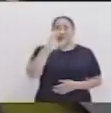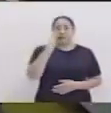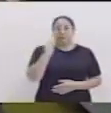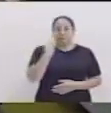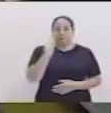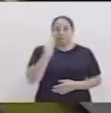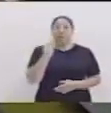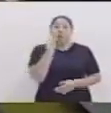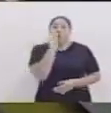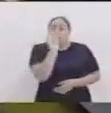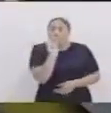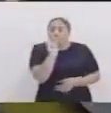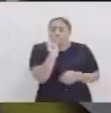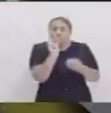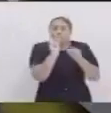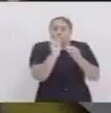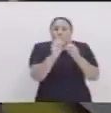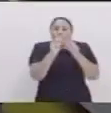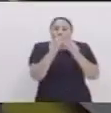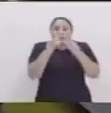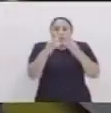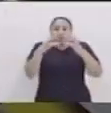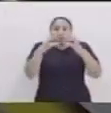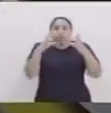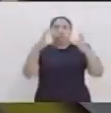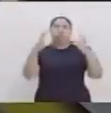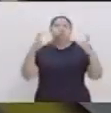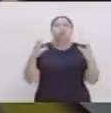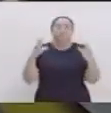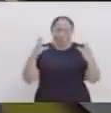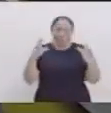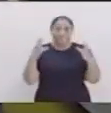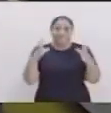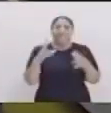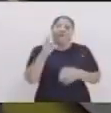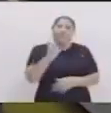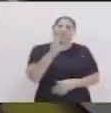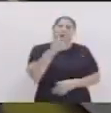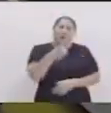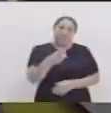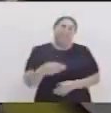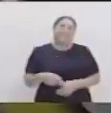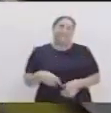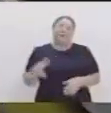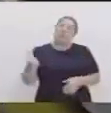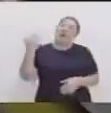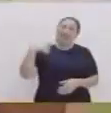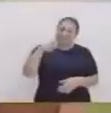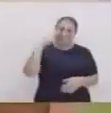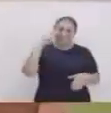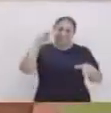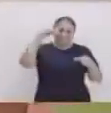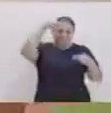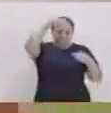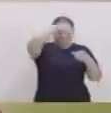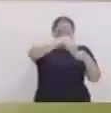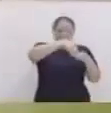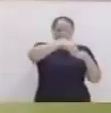aumentó, exacto, con la temperatura, y por ello fue que ya no podía pasar por este